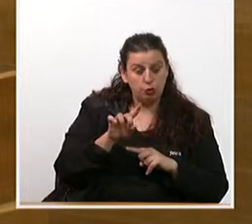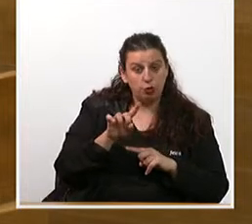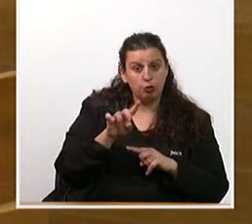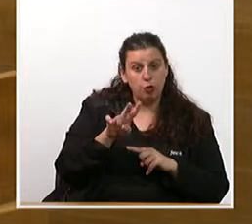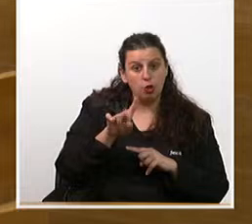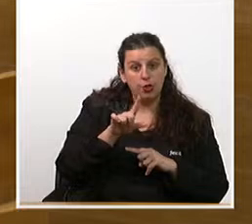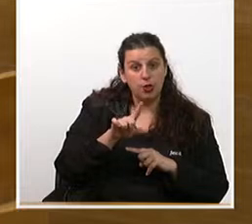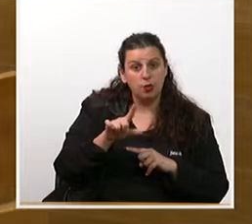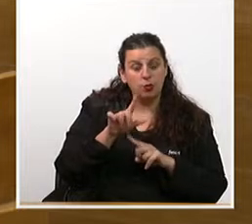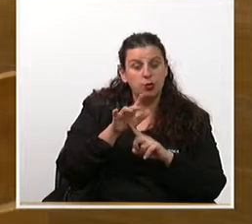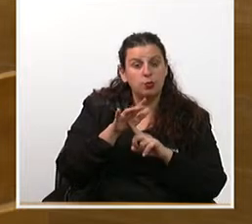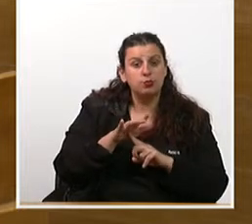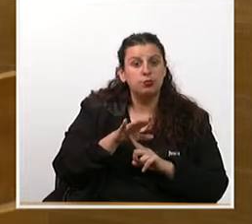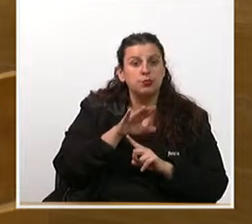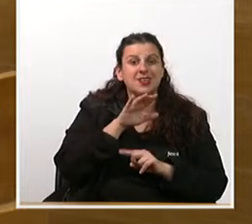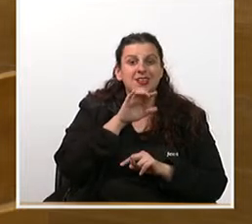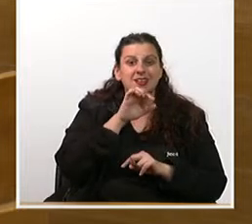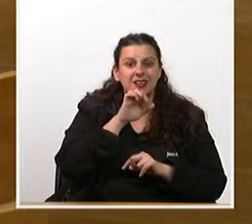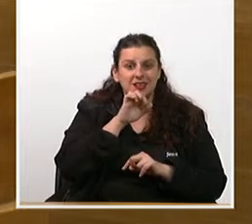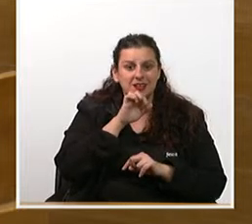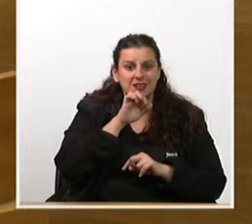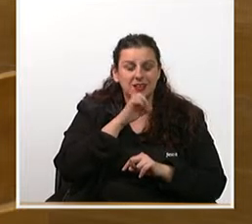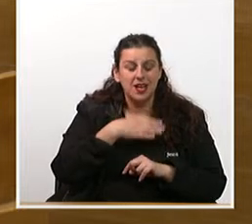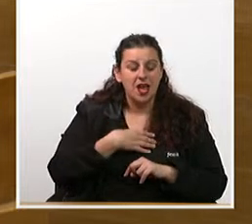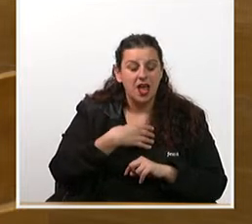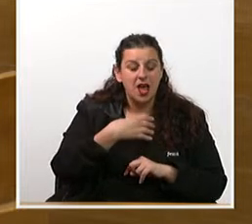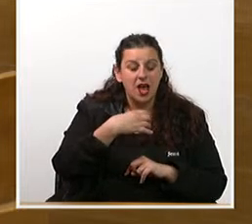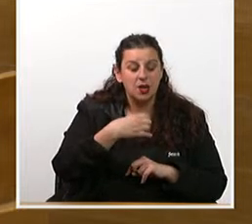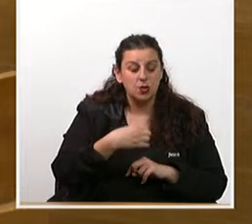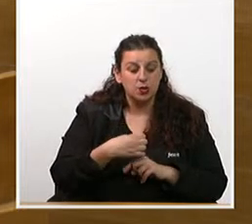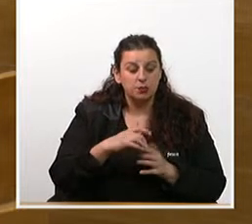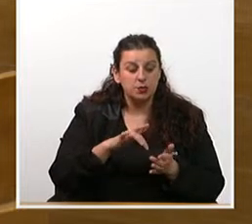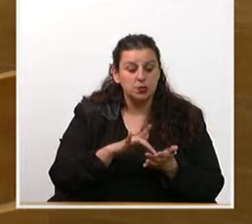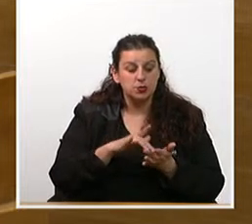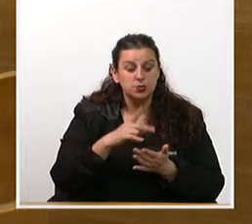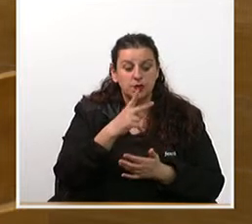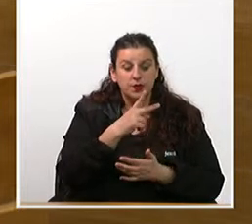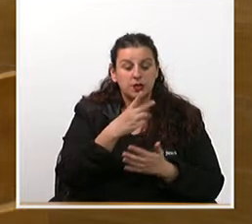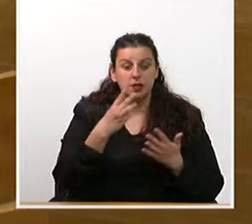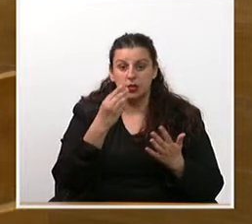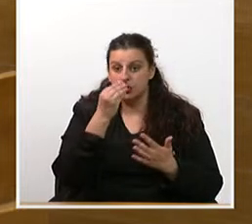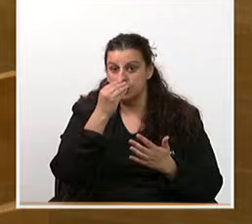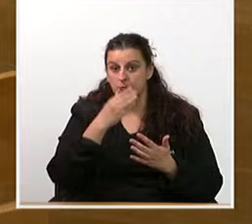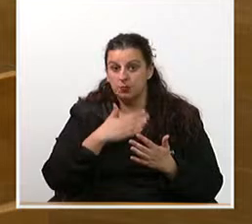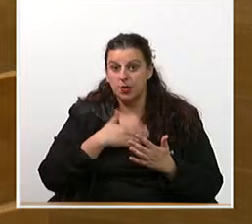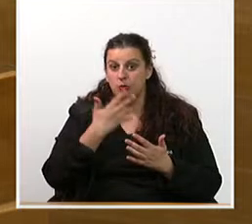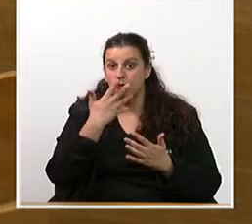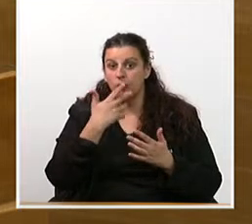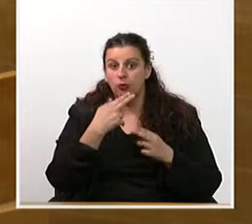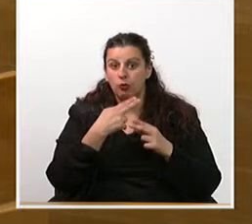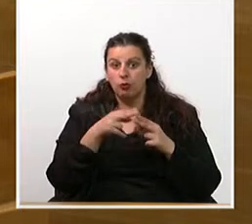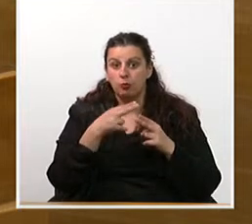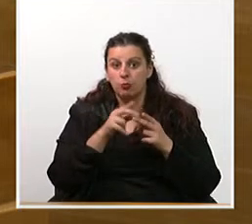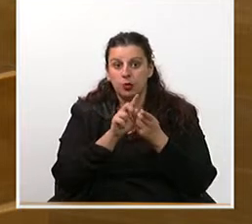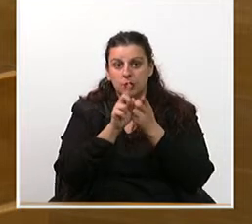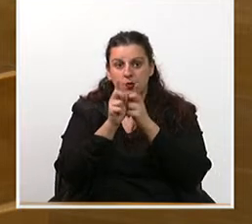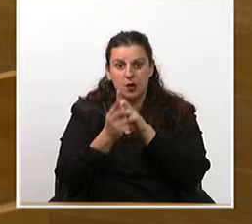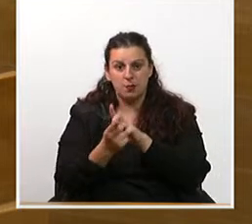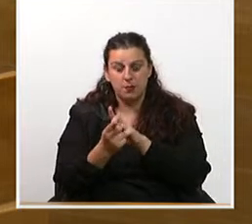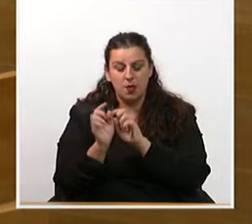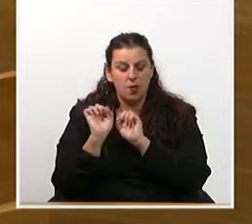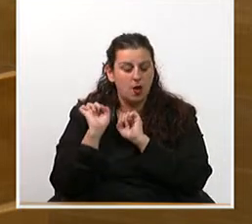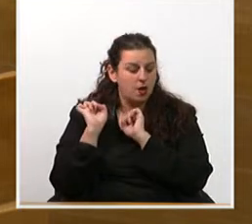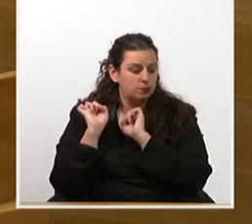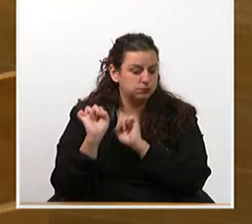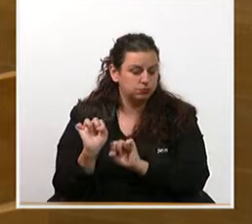Quiénes fueron a todos aquellos ayuntamientos que el 28 de mayo habían cambiado de signo político los dejaron fuera